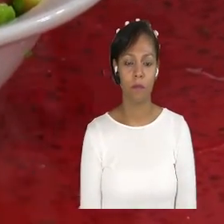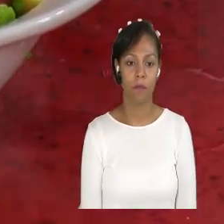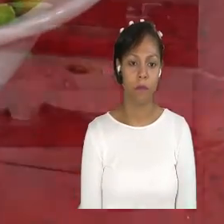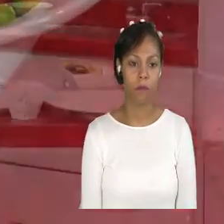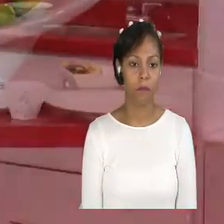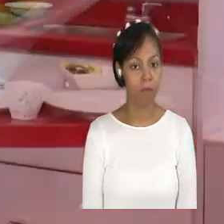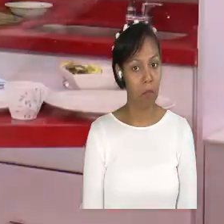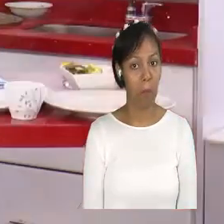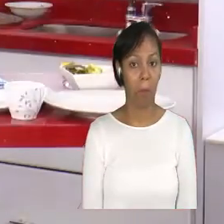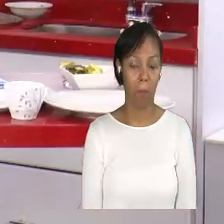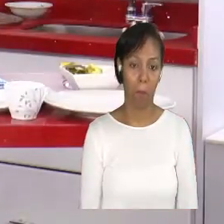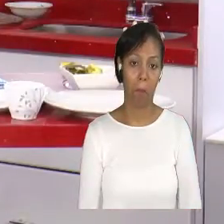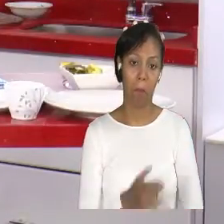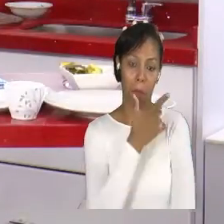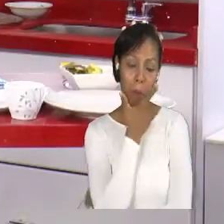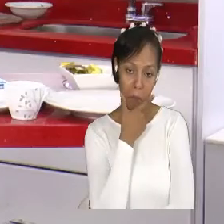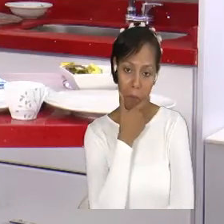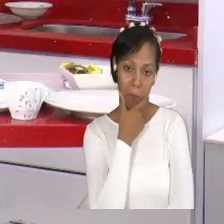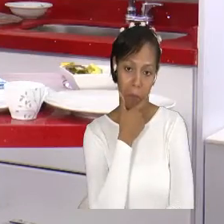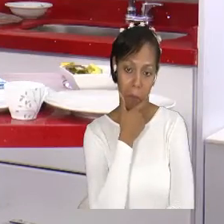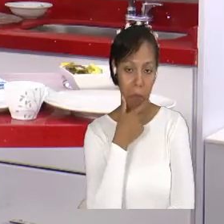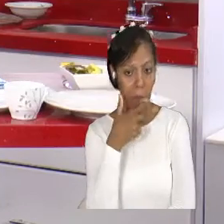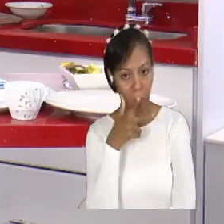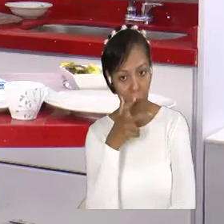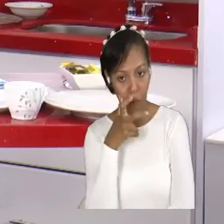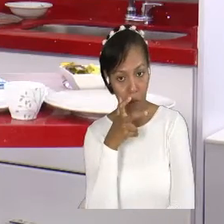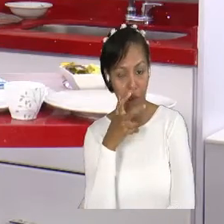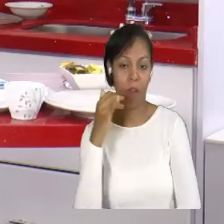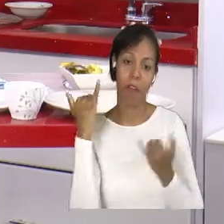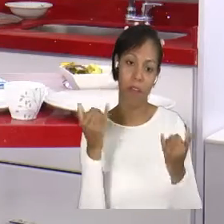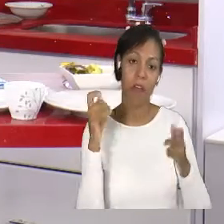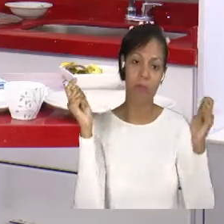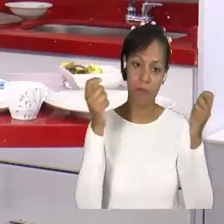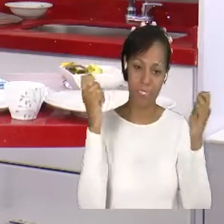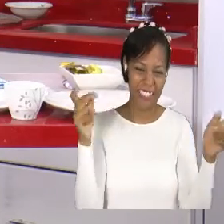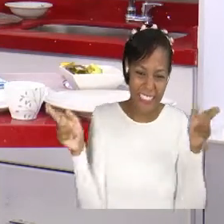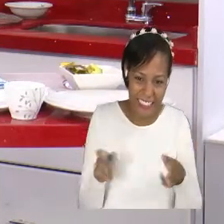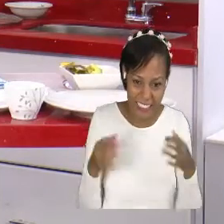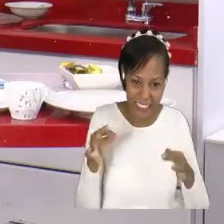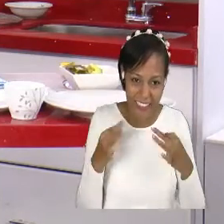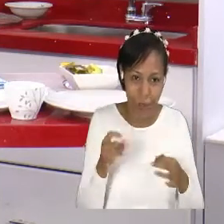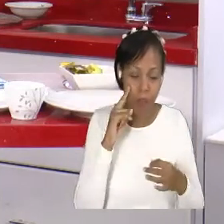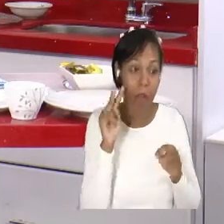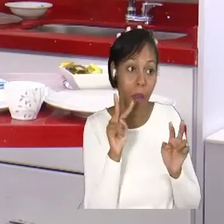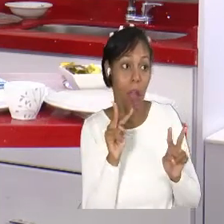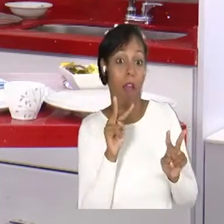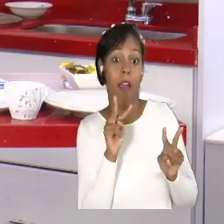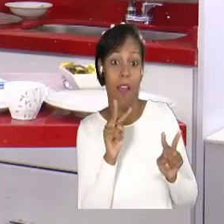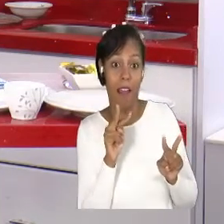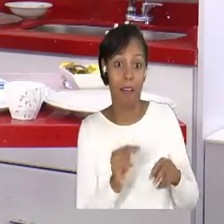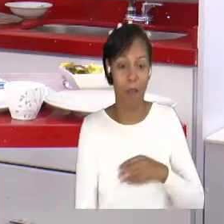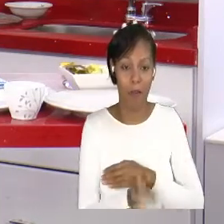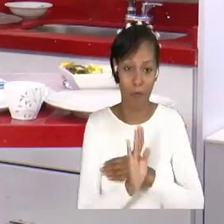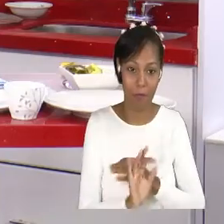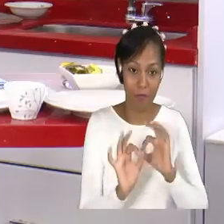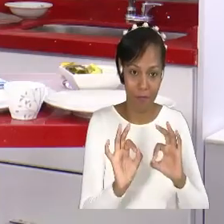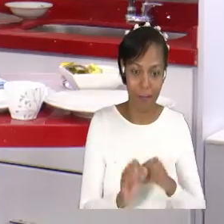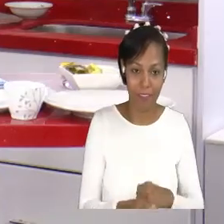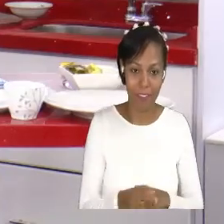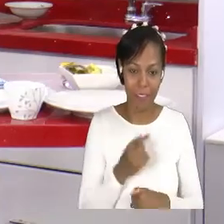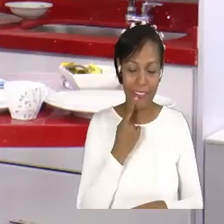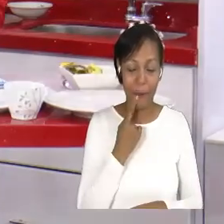vamos observando cómo queda nuestra receta del día de hoy, nos vamos a una pausa cortitica, chiquitica, pero ustedes no se despeguen, caramba, que ya regresamos con A